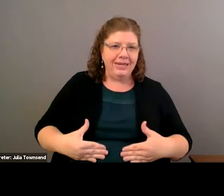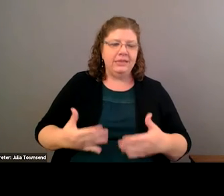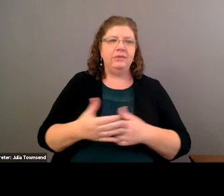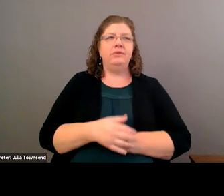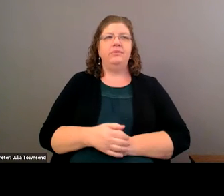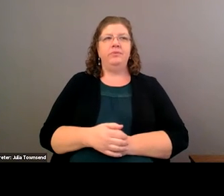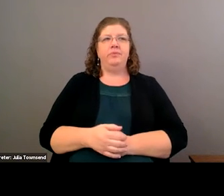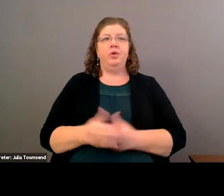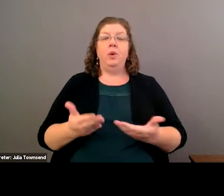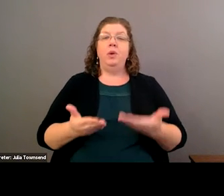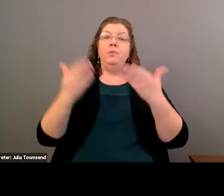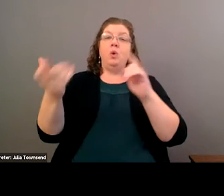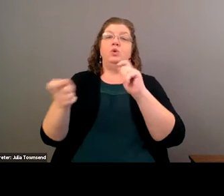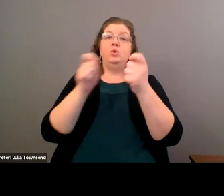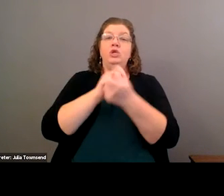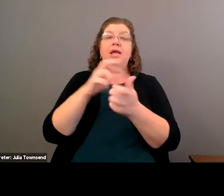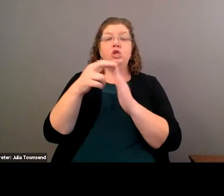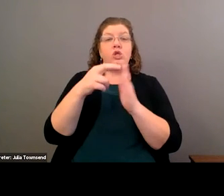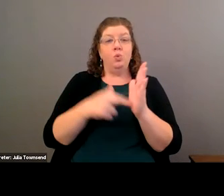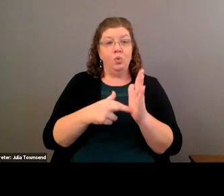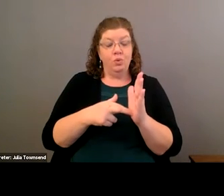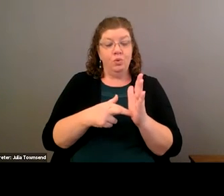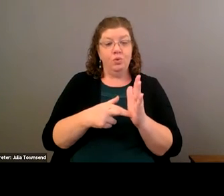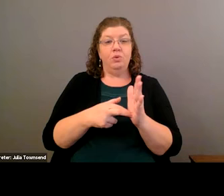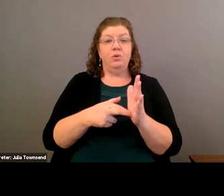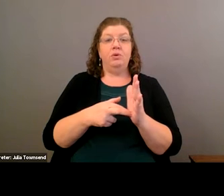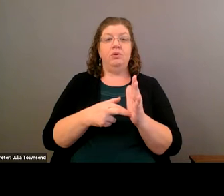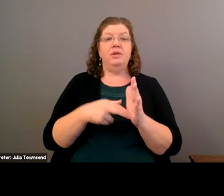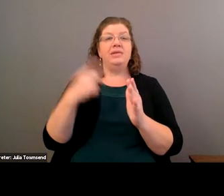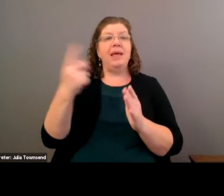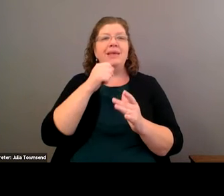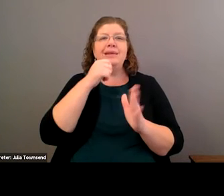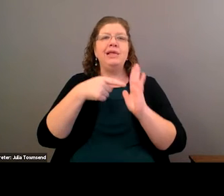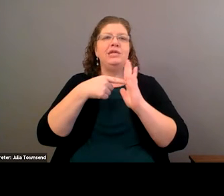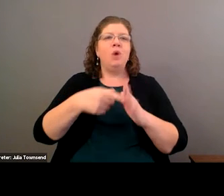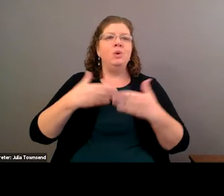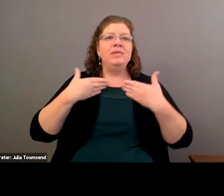de enseñarle a las niñas a que escondan su cuerpo.